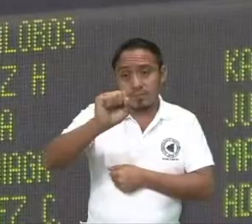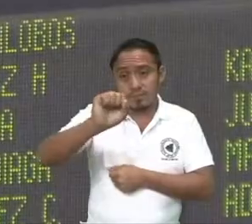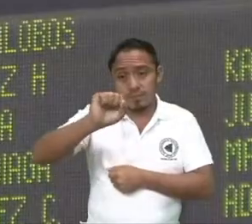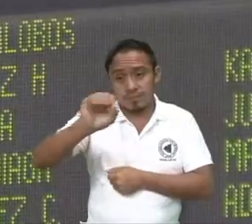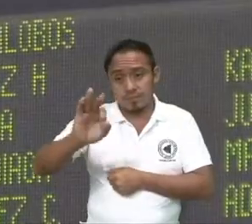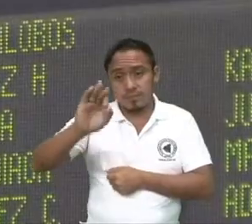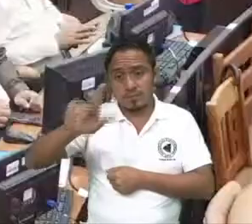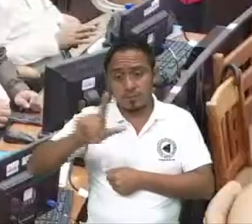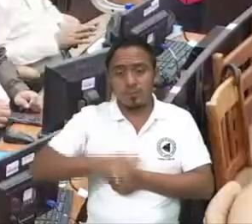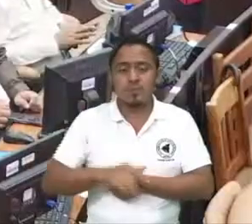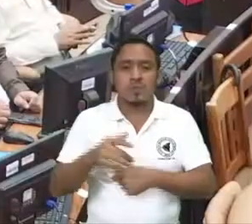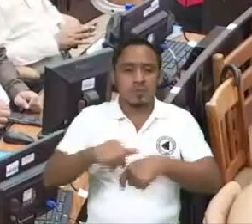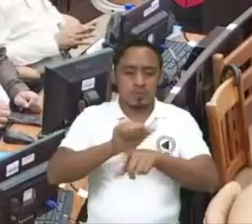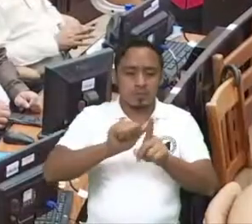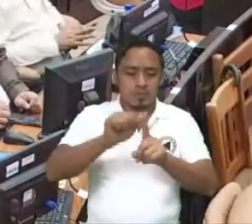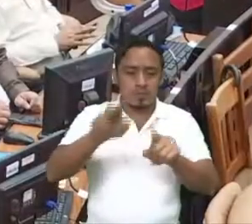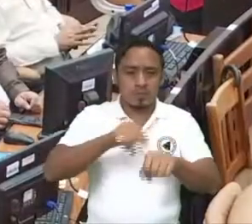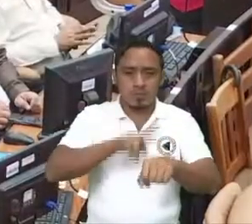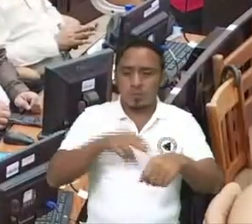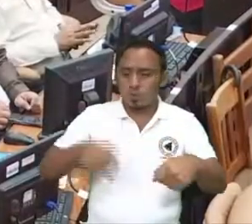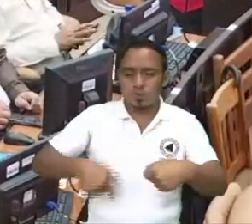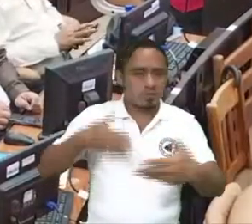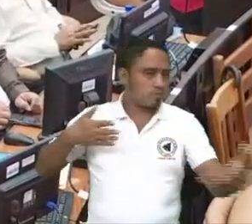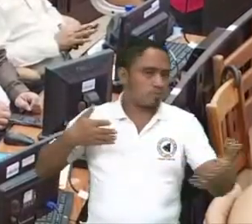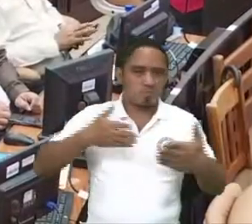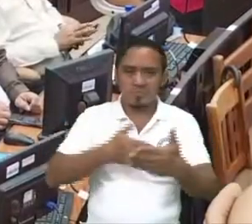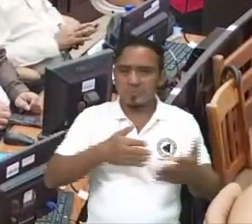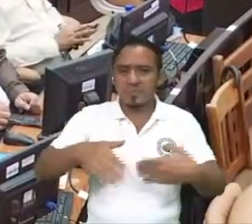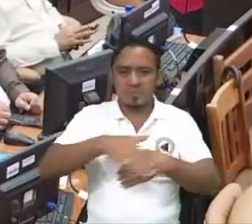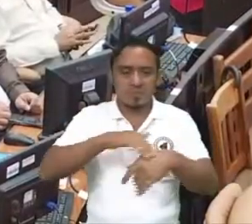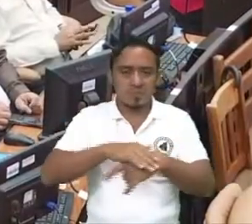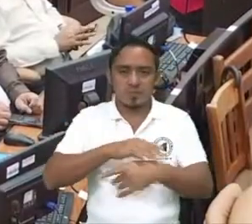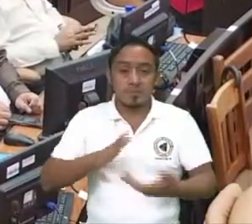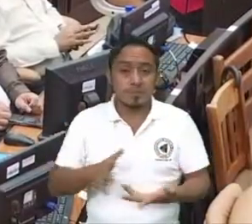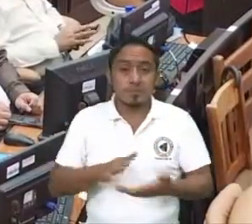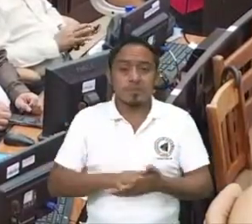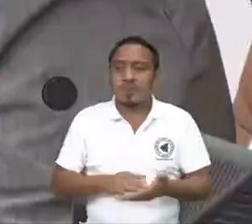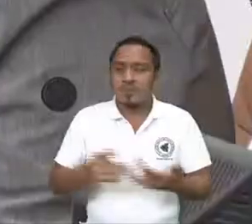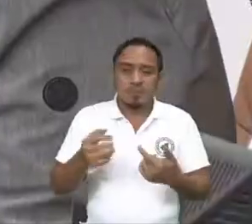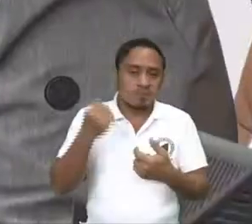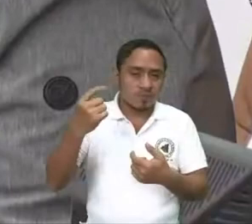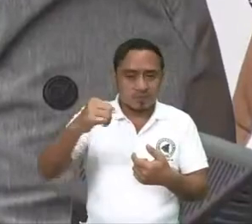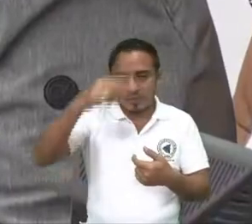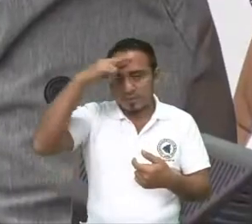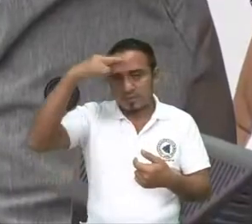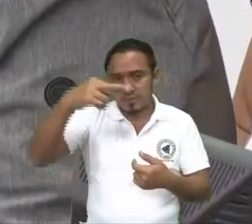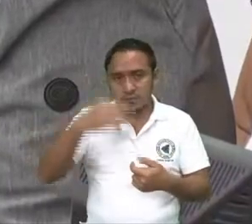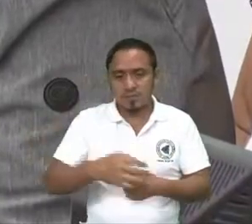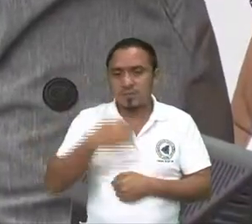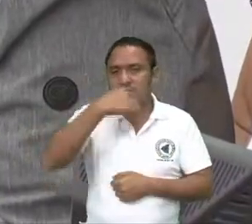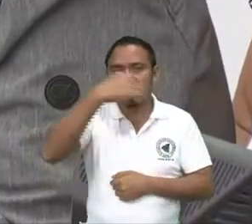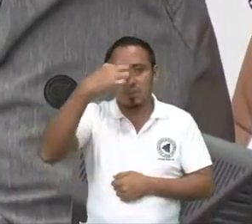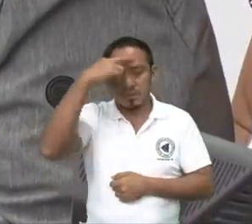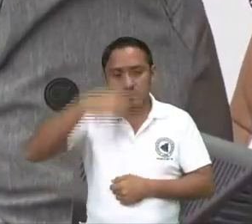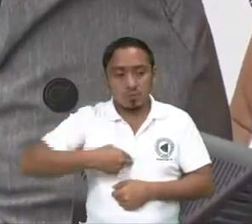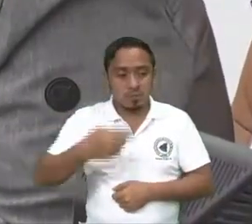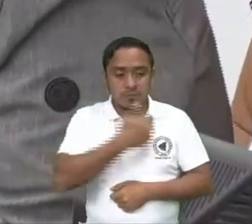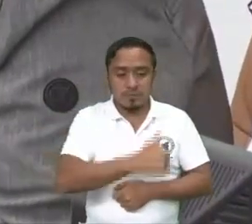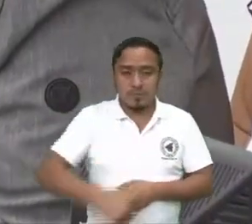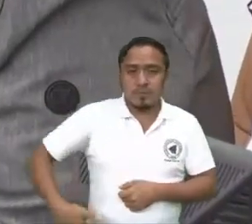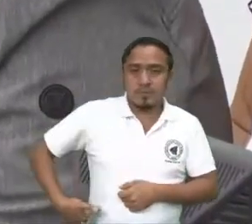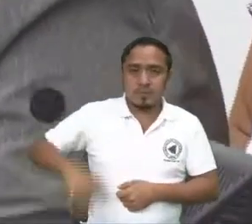absoluto, perseguir a quienes opinan diferente y establecer un pensamiento único, violentando los derechos humanos del